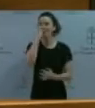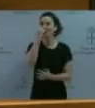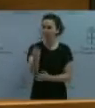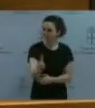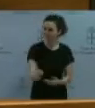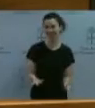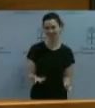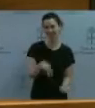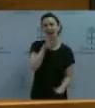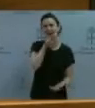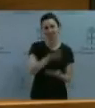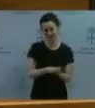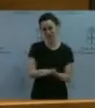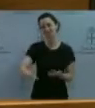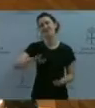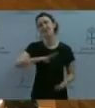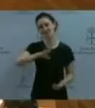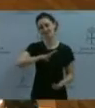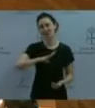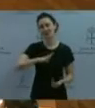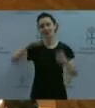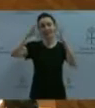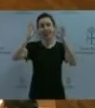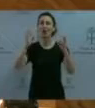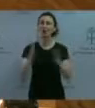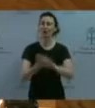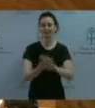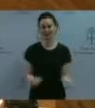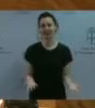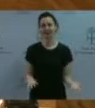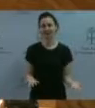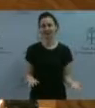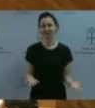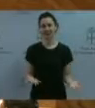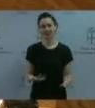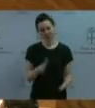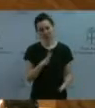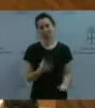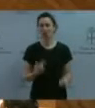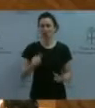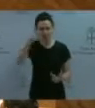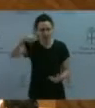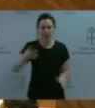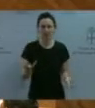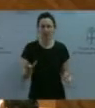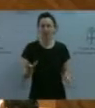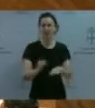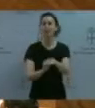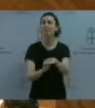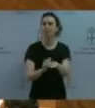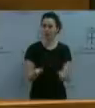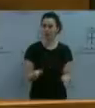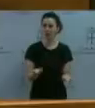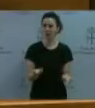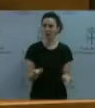un poco sensatos. Señor presidente, soy muy sensato. Señor, Lo que no puedo tolerar es que interprete usted lo que yo señor entiendo y Blanco, lo que no. continuamos con el